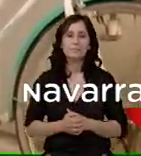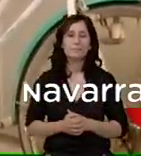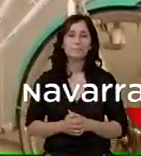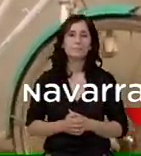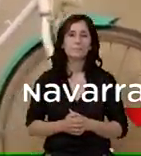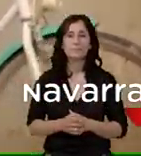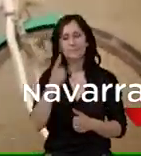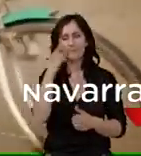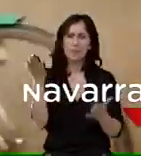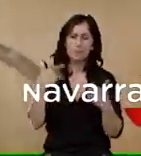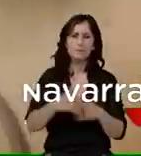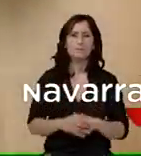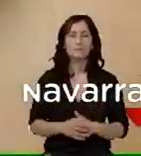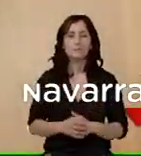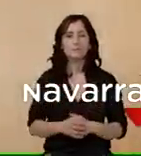¡Vamos allá!